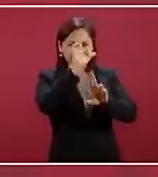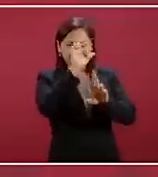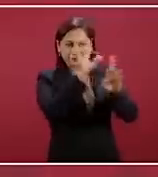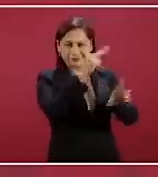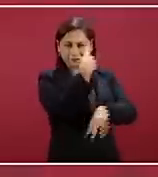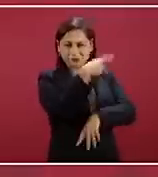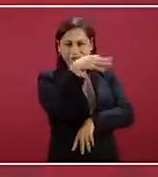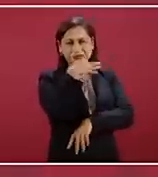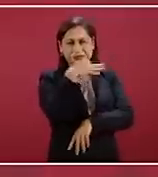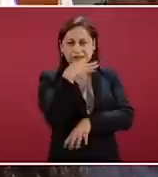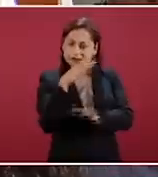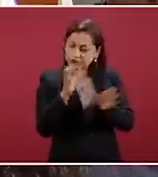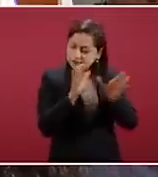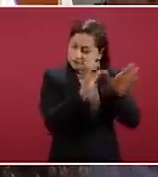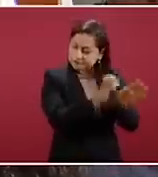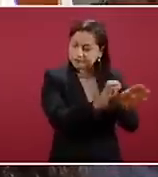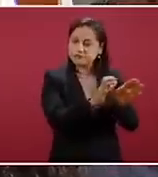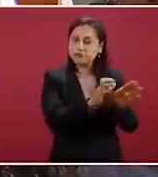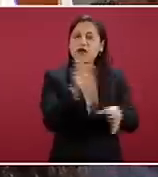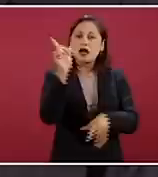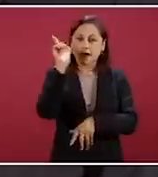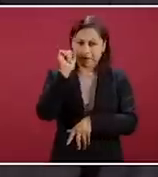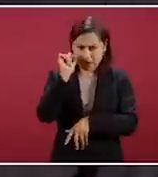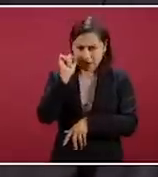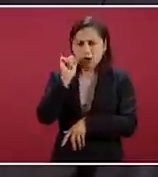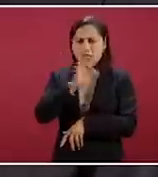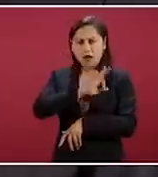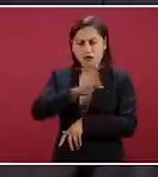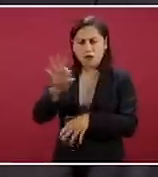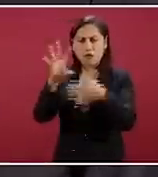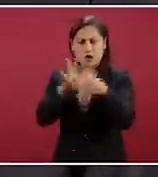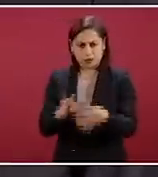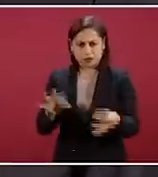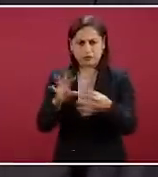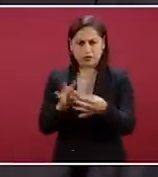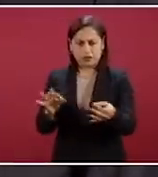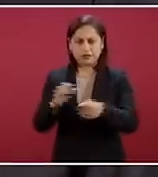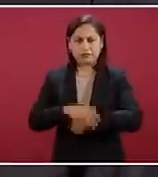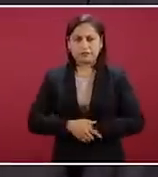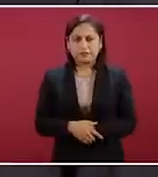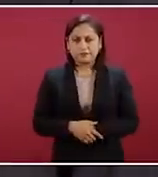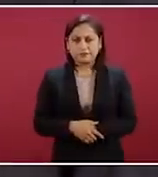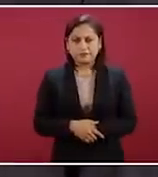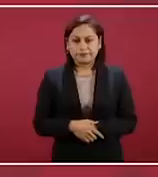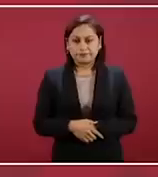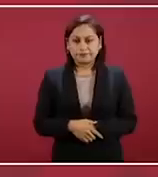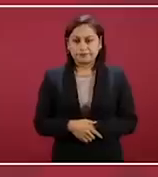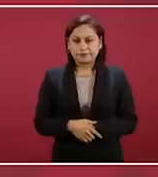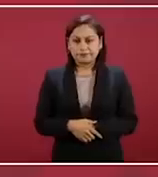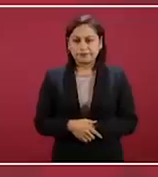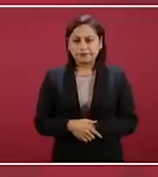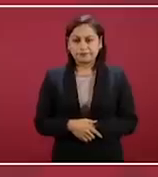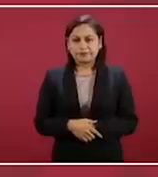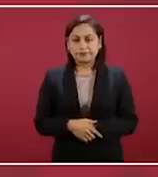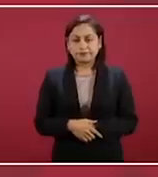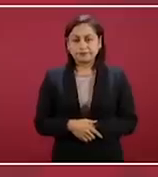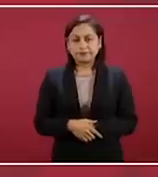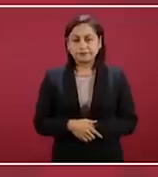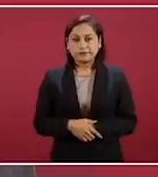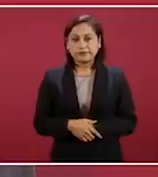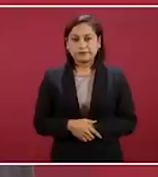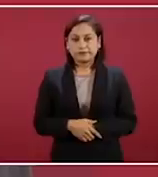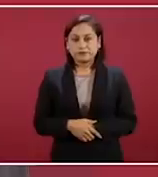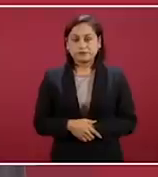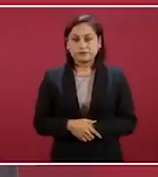podemos hablar ya del asunto. Y sí